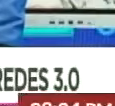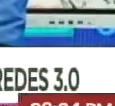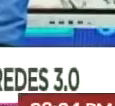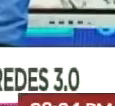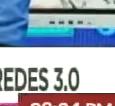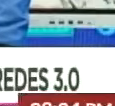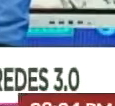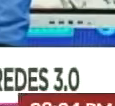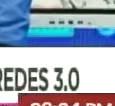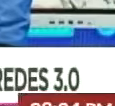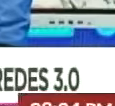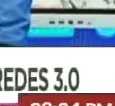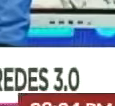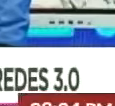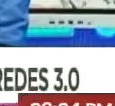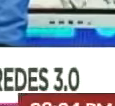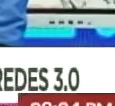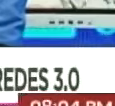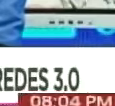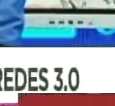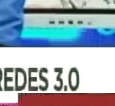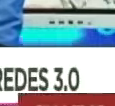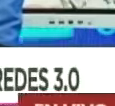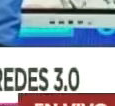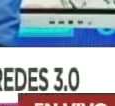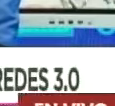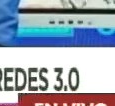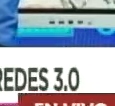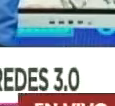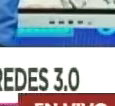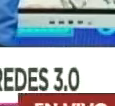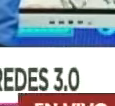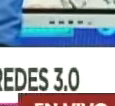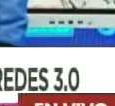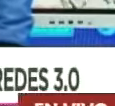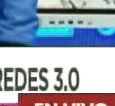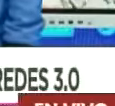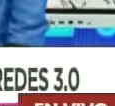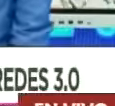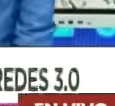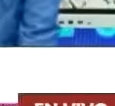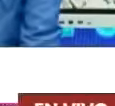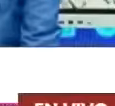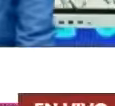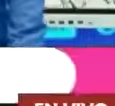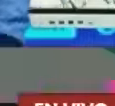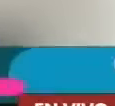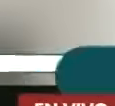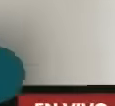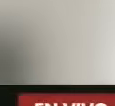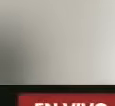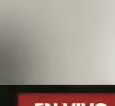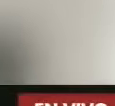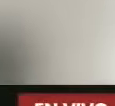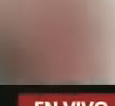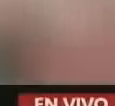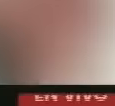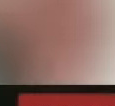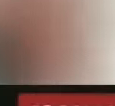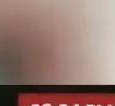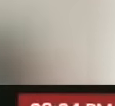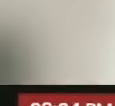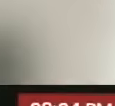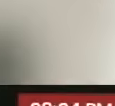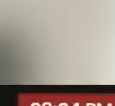viendo hoy. Y la han visto en otra parte y la vieron también en Yaracuy. Muy bien, vamos a verlo entonces. Dale, para ver. Esta es